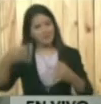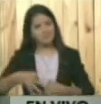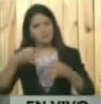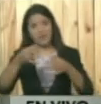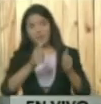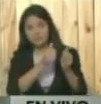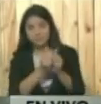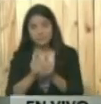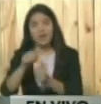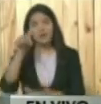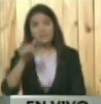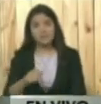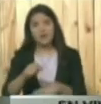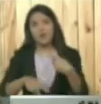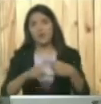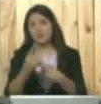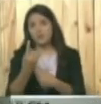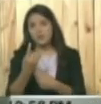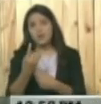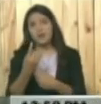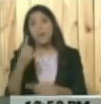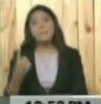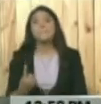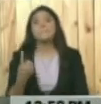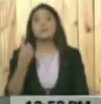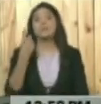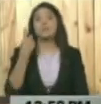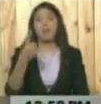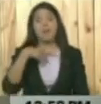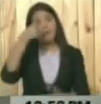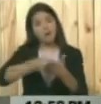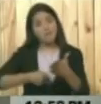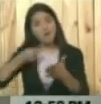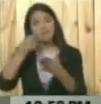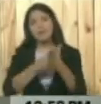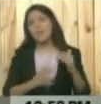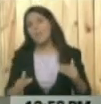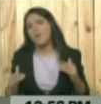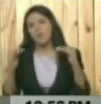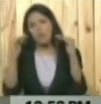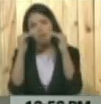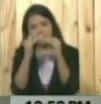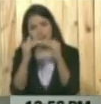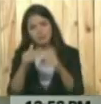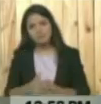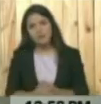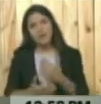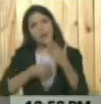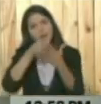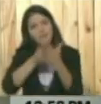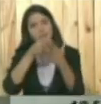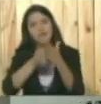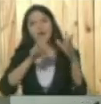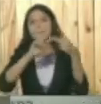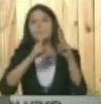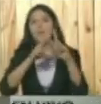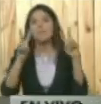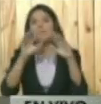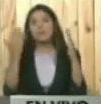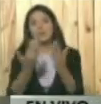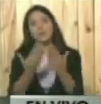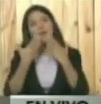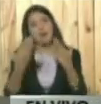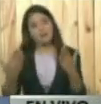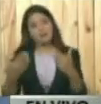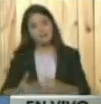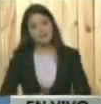estas causas y estará ya en la primera línea de la batalla por la igualdad, que es la batalla por la paz del mundo. Muchas gracias.